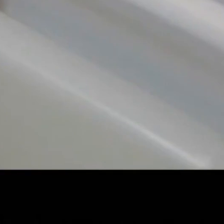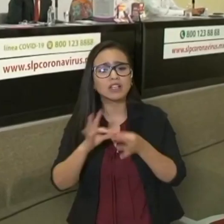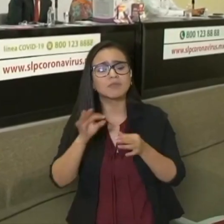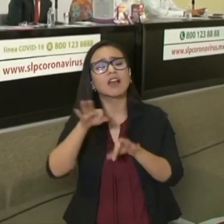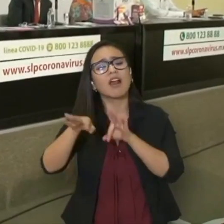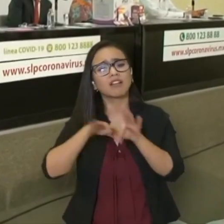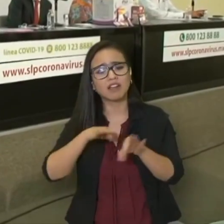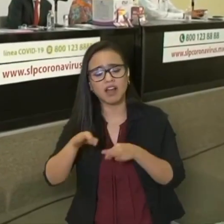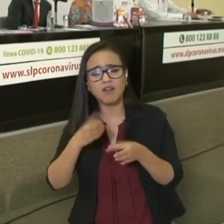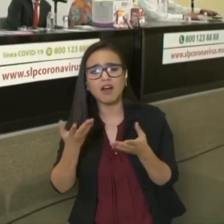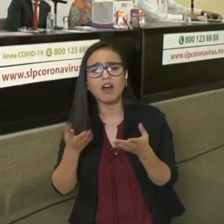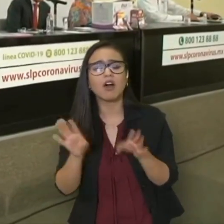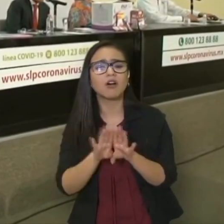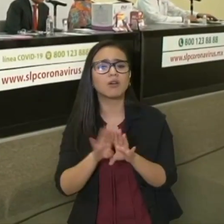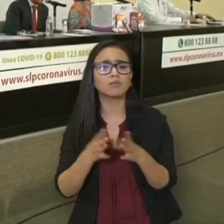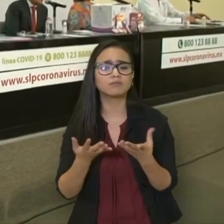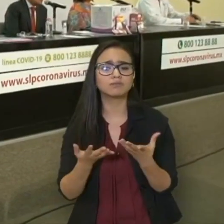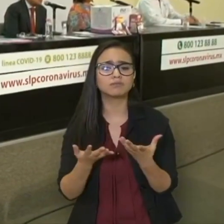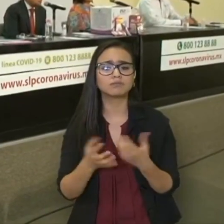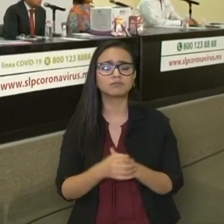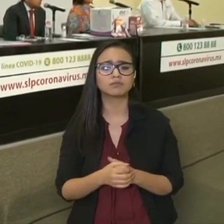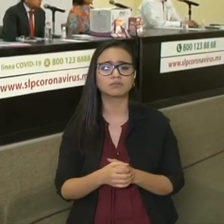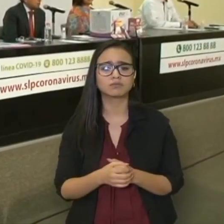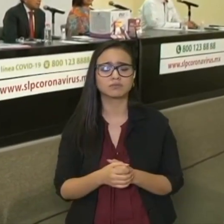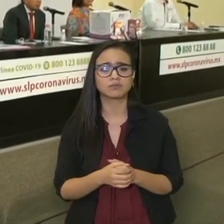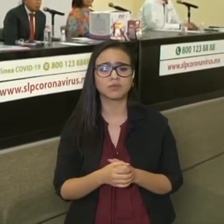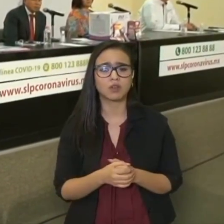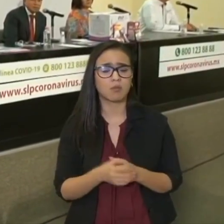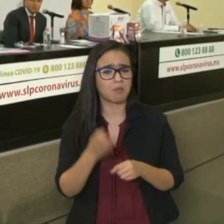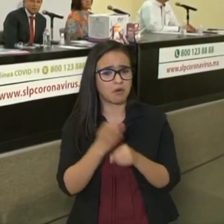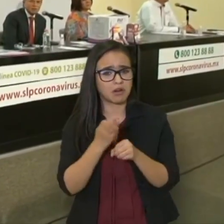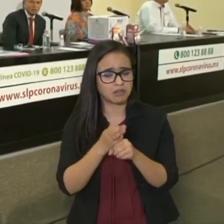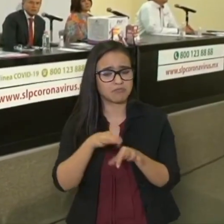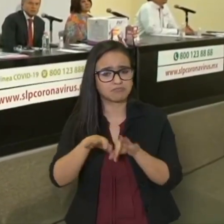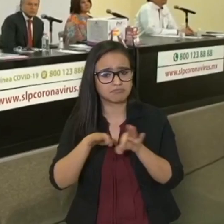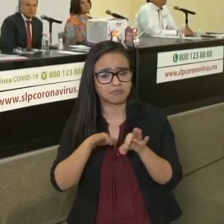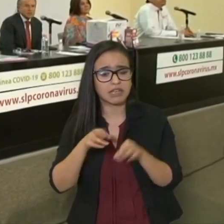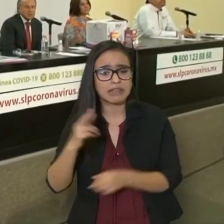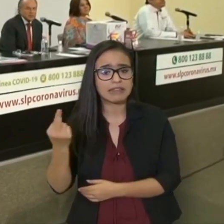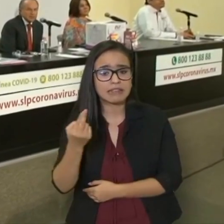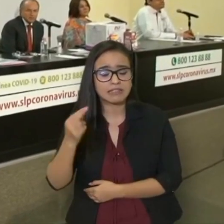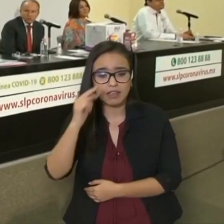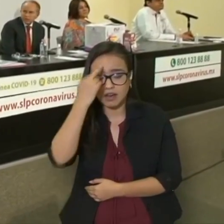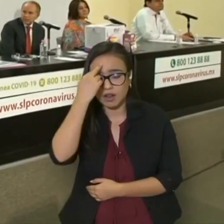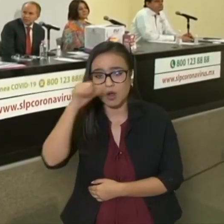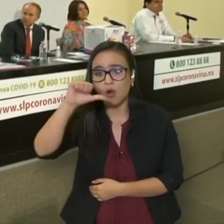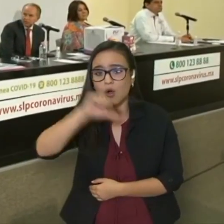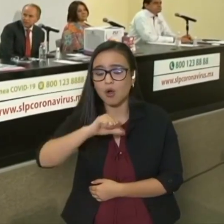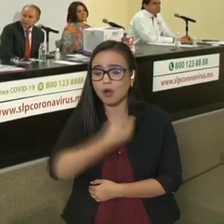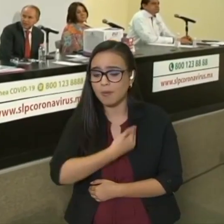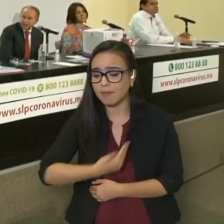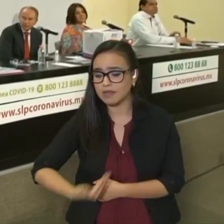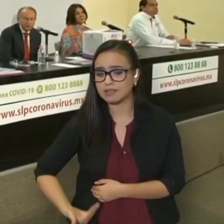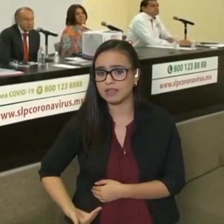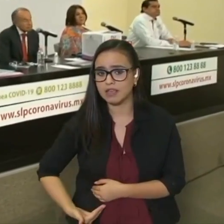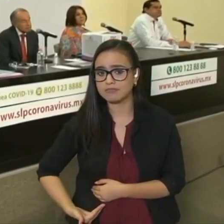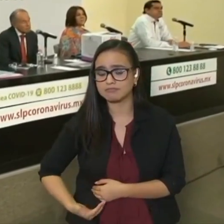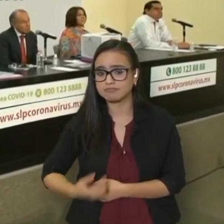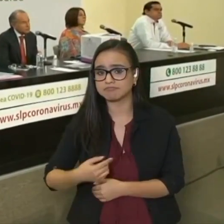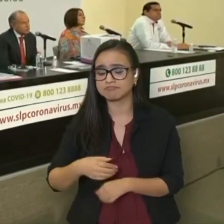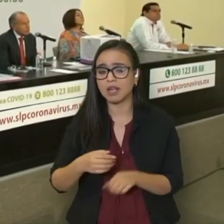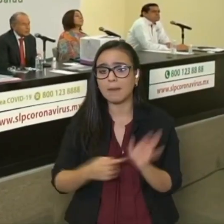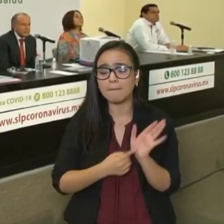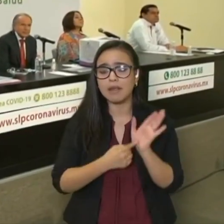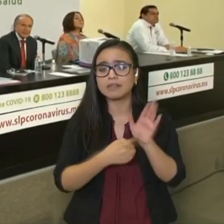salud en otro tema el mandatario estatal juan manuel carreras lópez expresó su más sentido pésame por la muerte de una